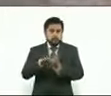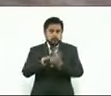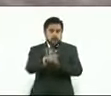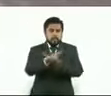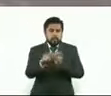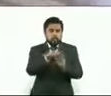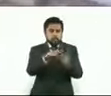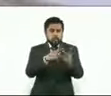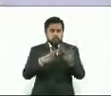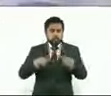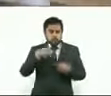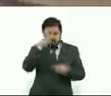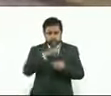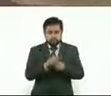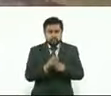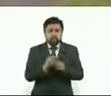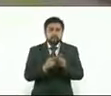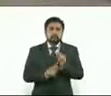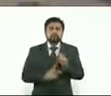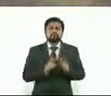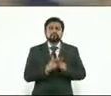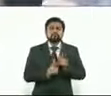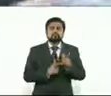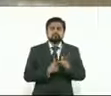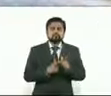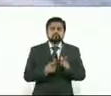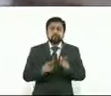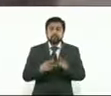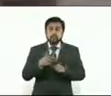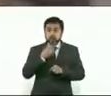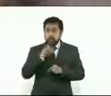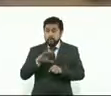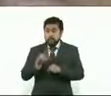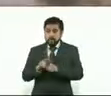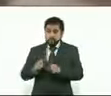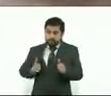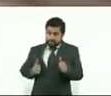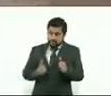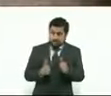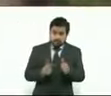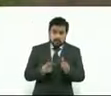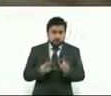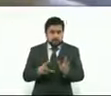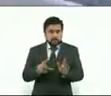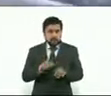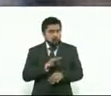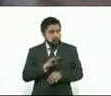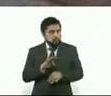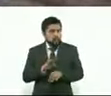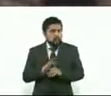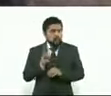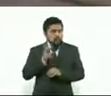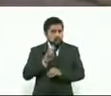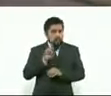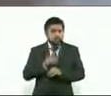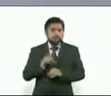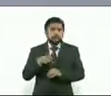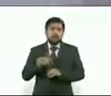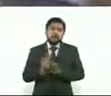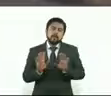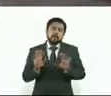puede recortar. Si no bajan el paso, ya es un poquito más difícil. Pero si ellos disminuyen el paso, los va viendo y se va motivando y se